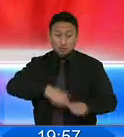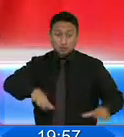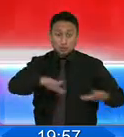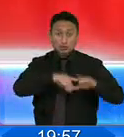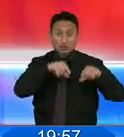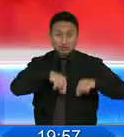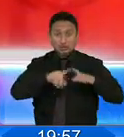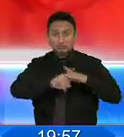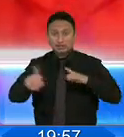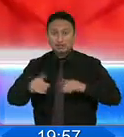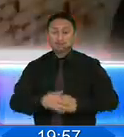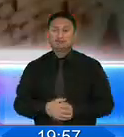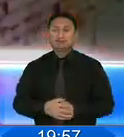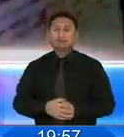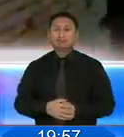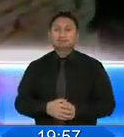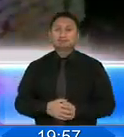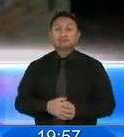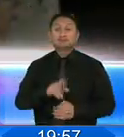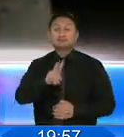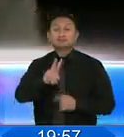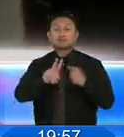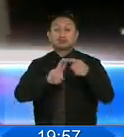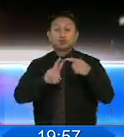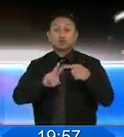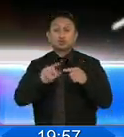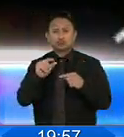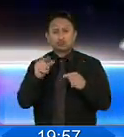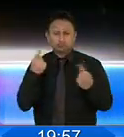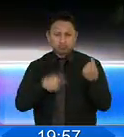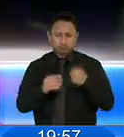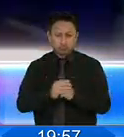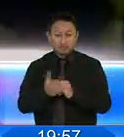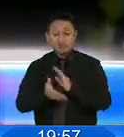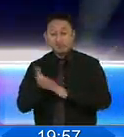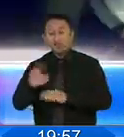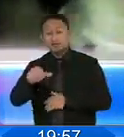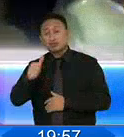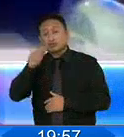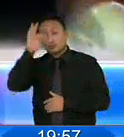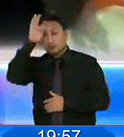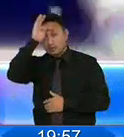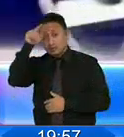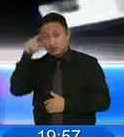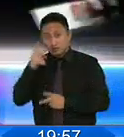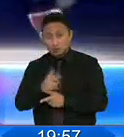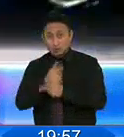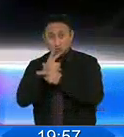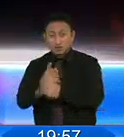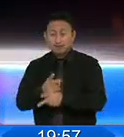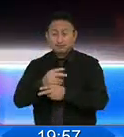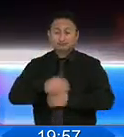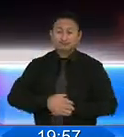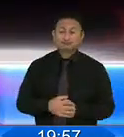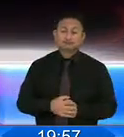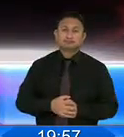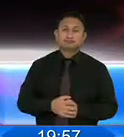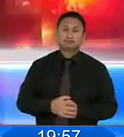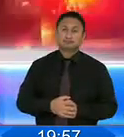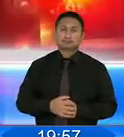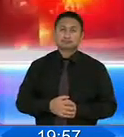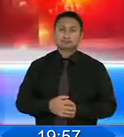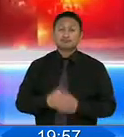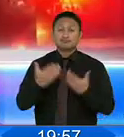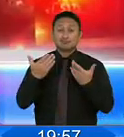lograron ser salvados. 2 de ellos sufrieron heridas leves y fueron trasladados rápidamente hacia otras dependencias de salud. Luego de